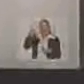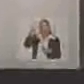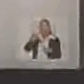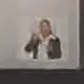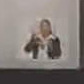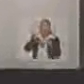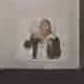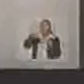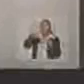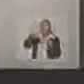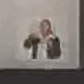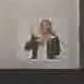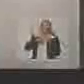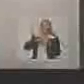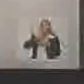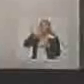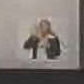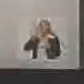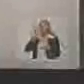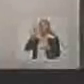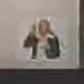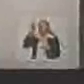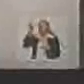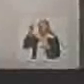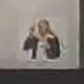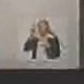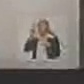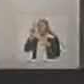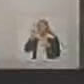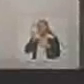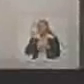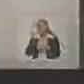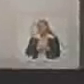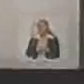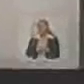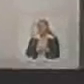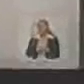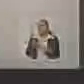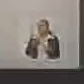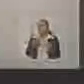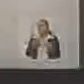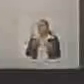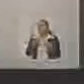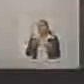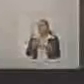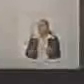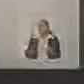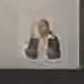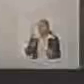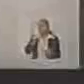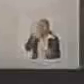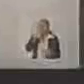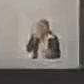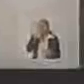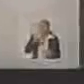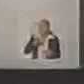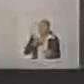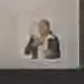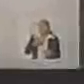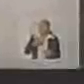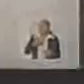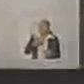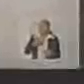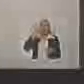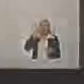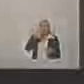mayor incidencia y tenemos que lograr aumentar el número de policías. En este momento hay un policía por cada